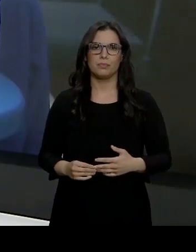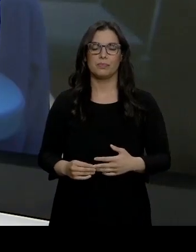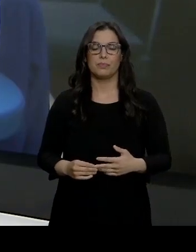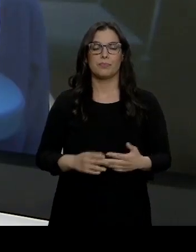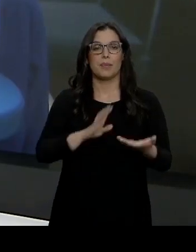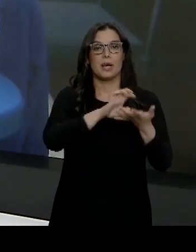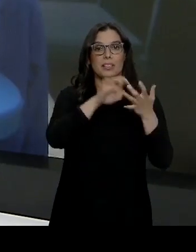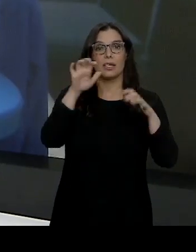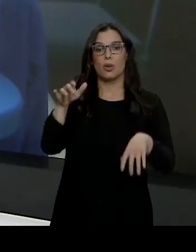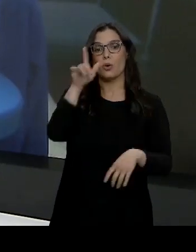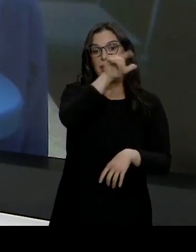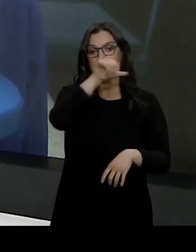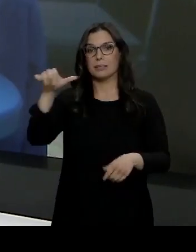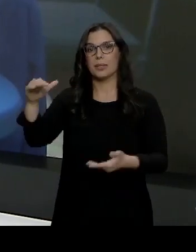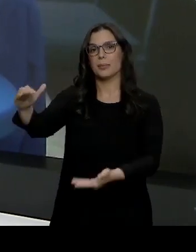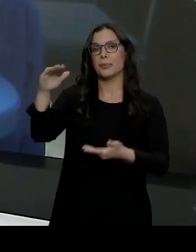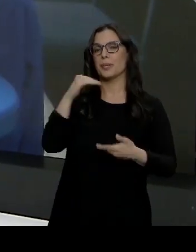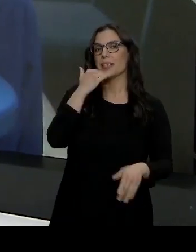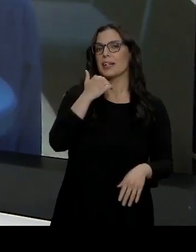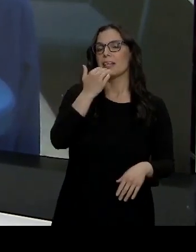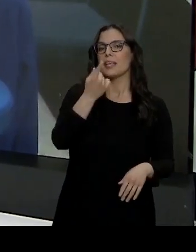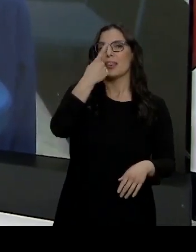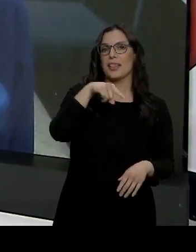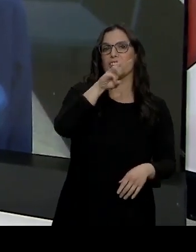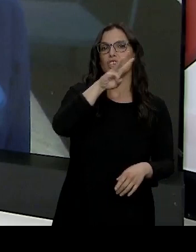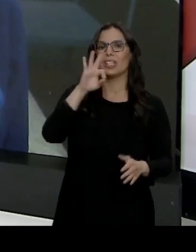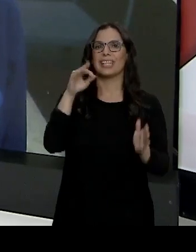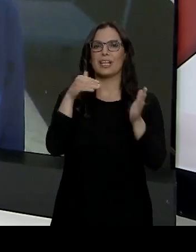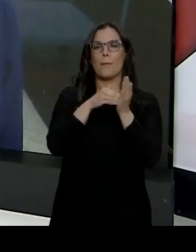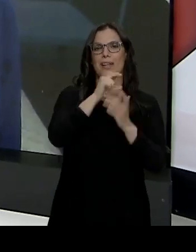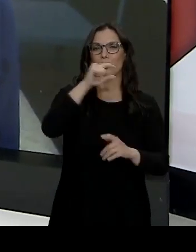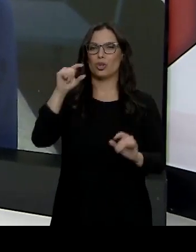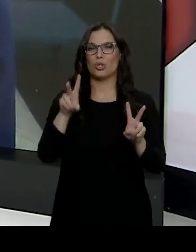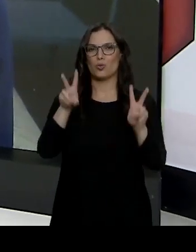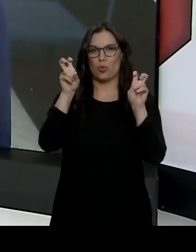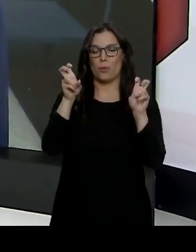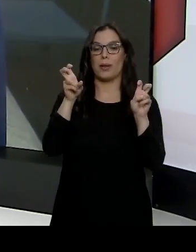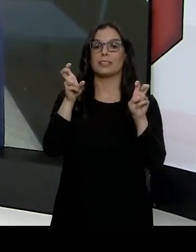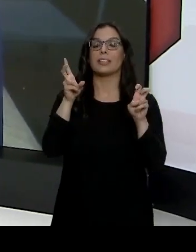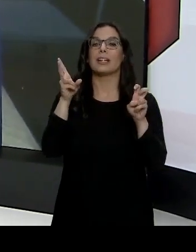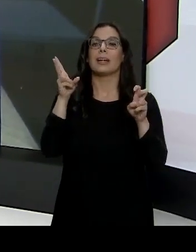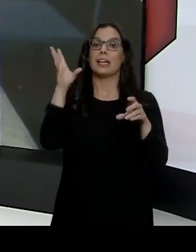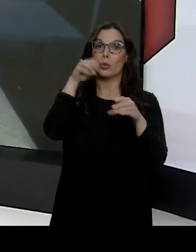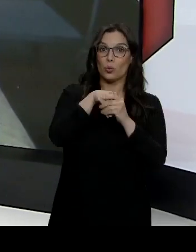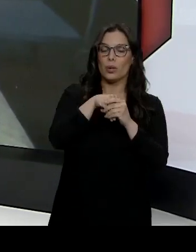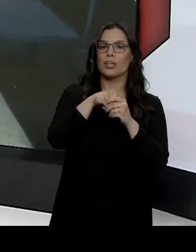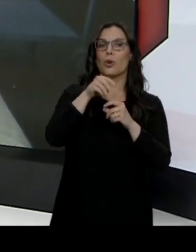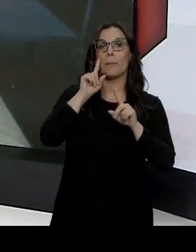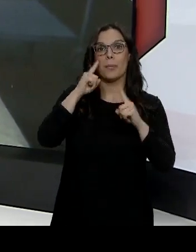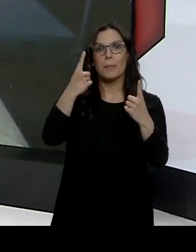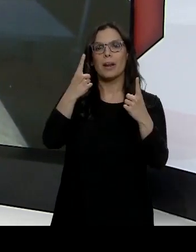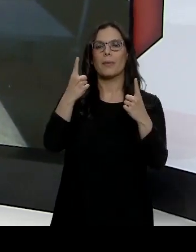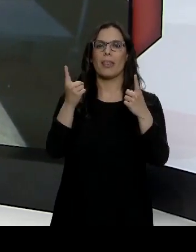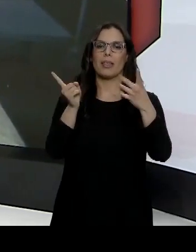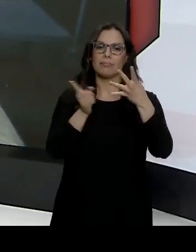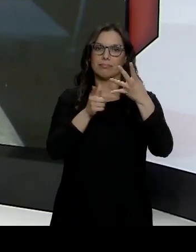Castilla y León cuenta esta semana con cerca de 130.000 nuevas vacunas y en esa remesa por primera vez están las